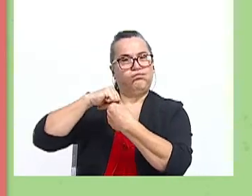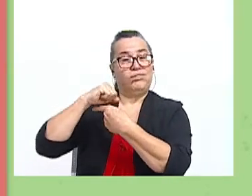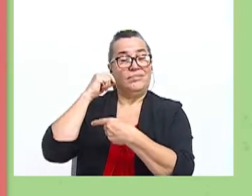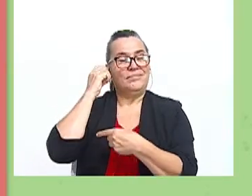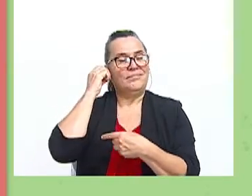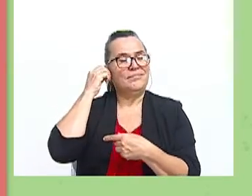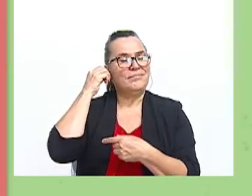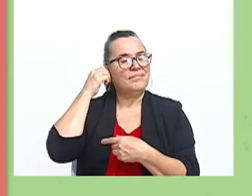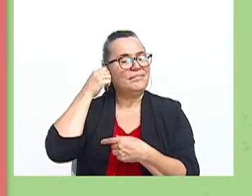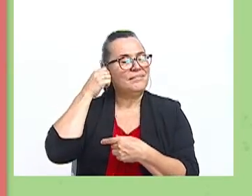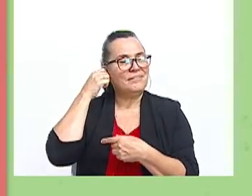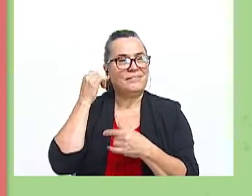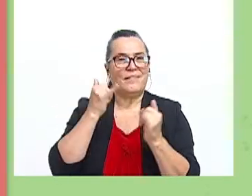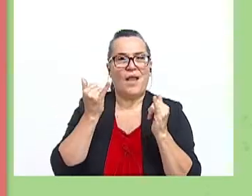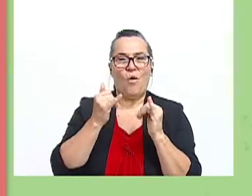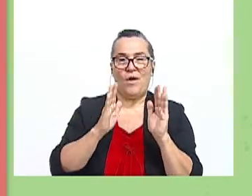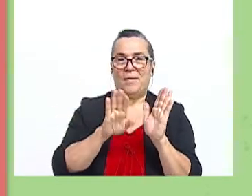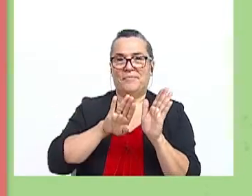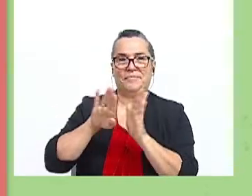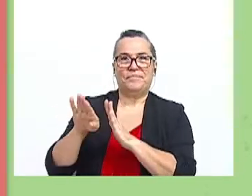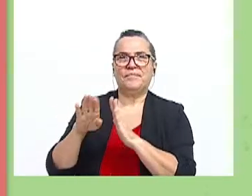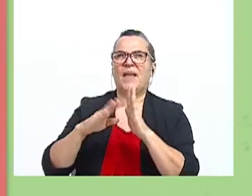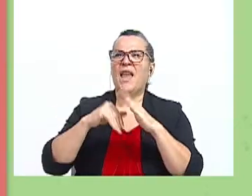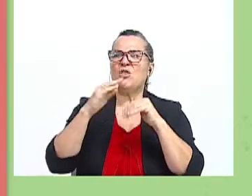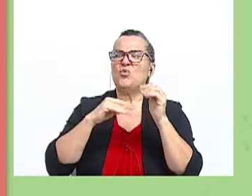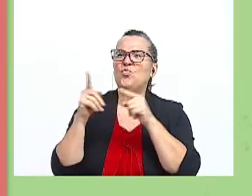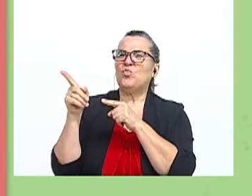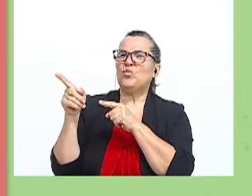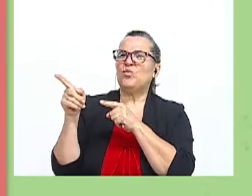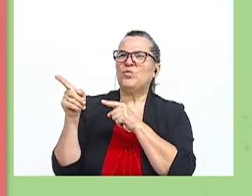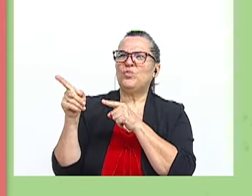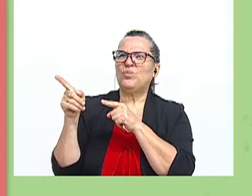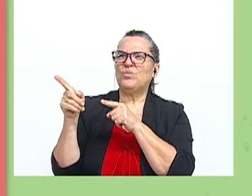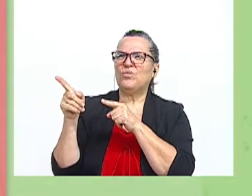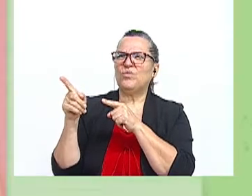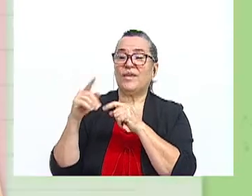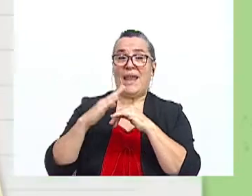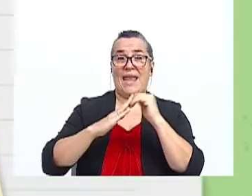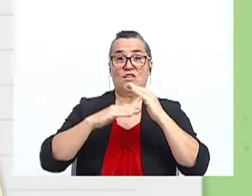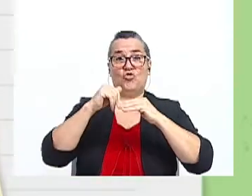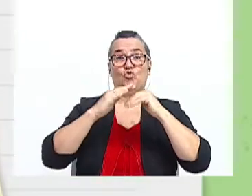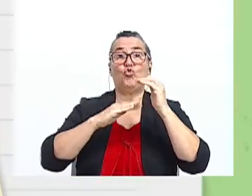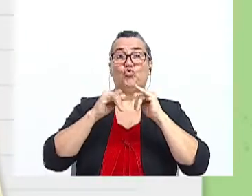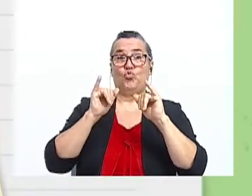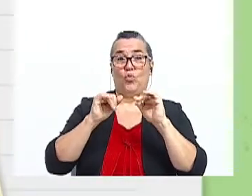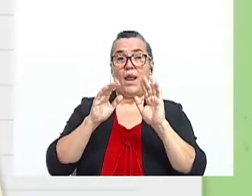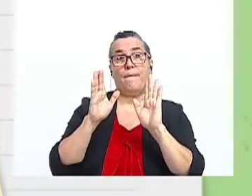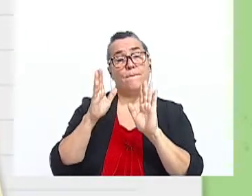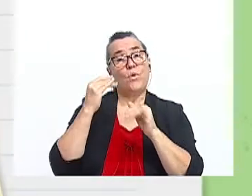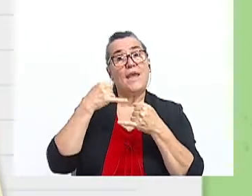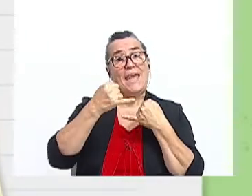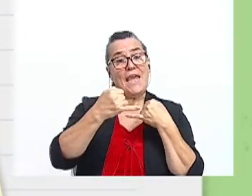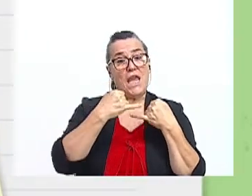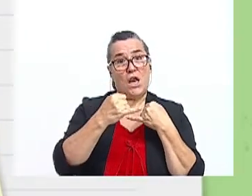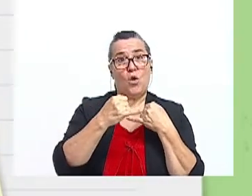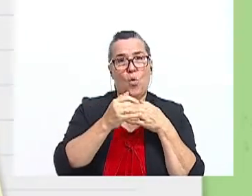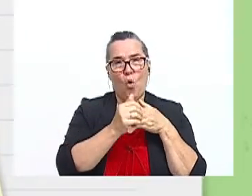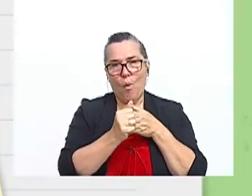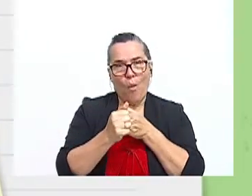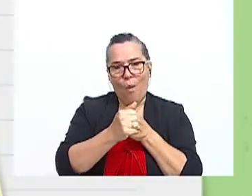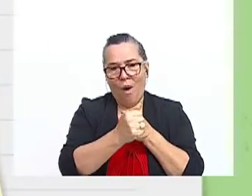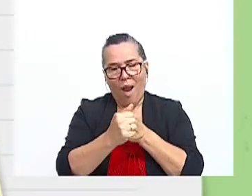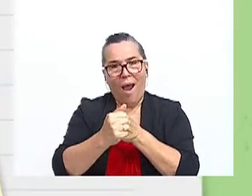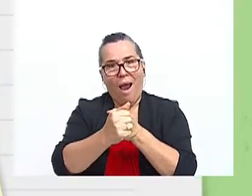Ahora vamos a la estructura de un ensayo, porque todo tiene su hilo conductor.